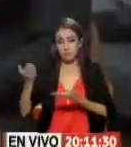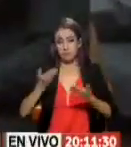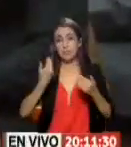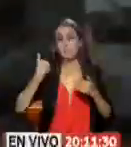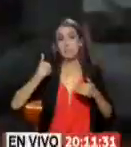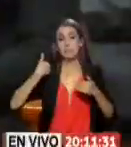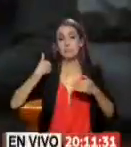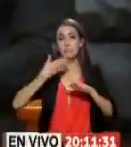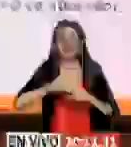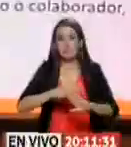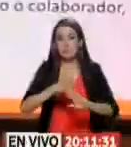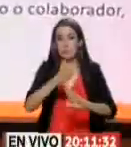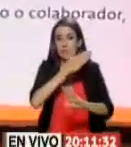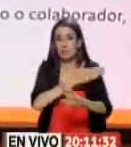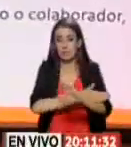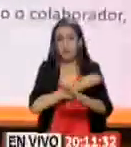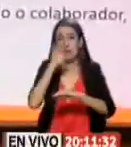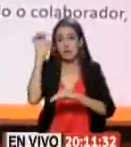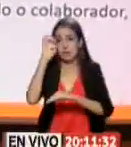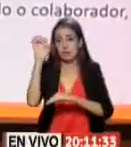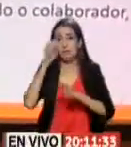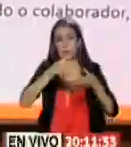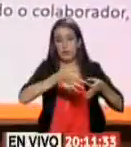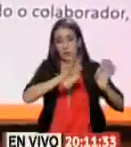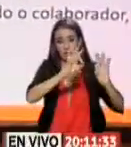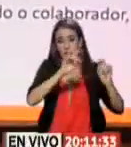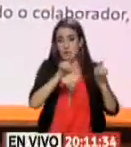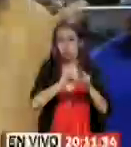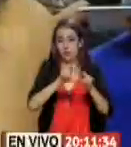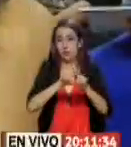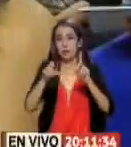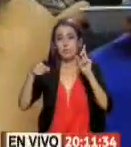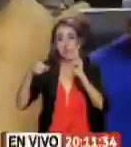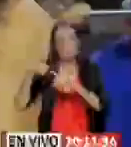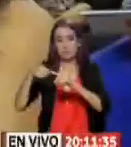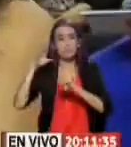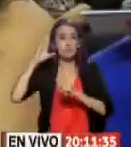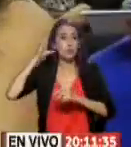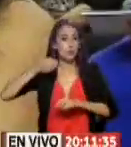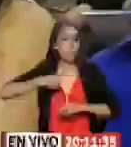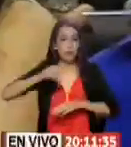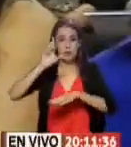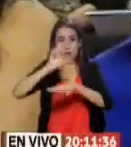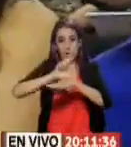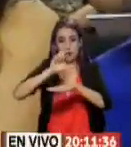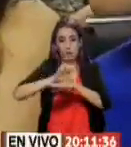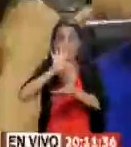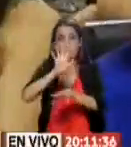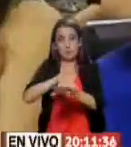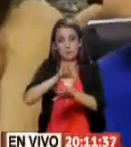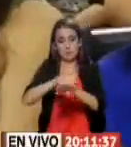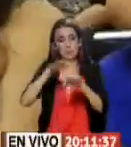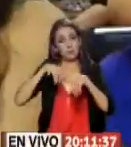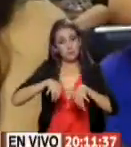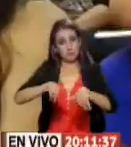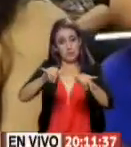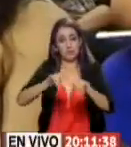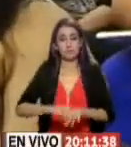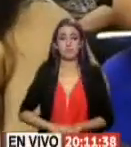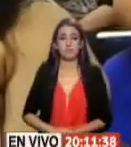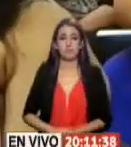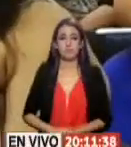previsto continuar en lo que queda de enero y febrero con las ciudades de Quito, Cuenca, Loja y Machala. Guadalupe